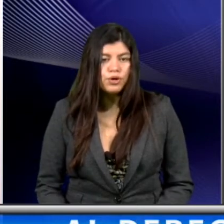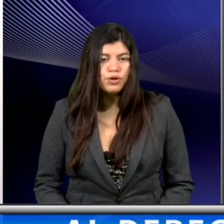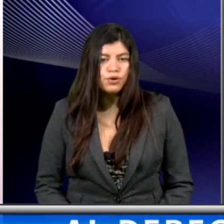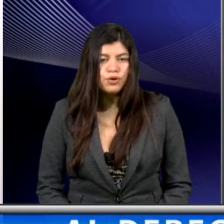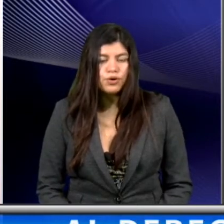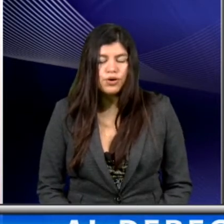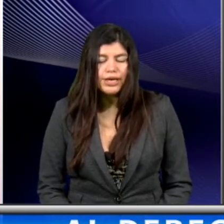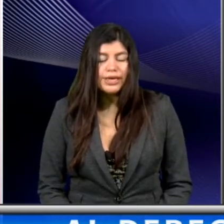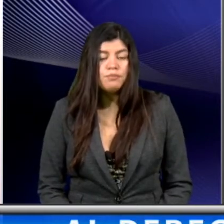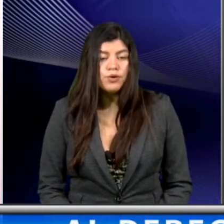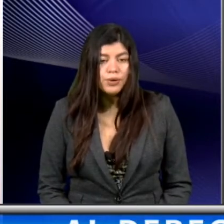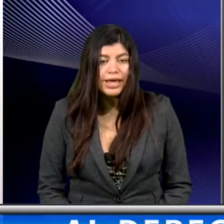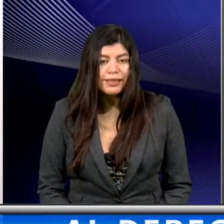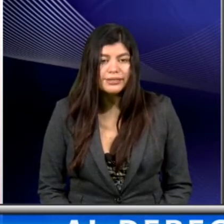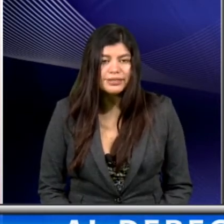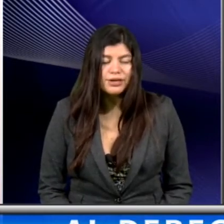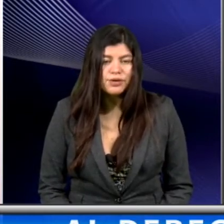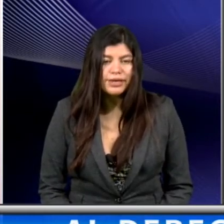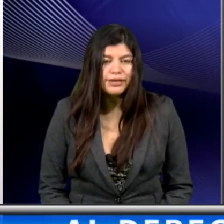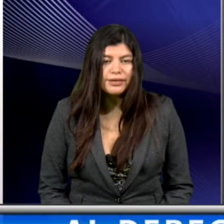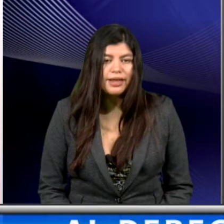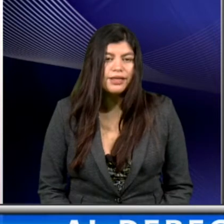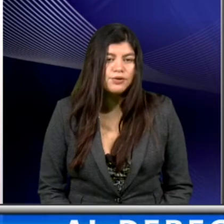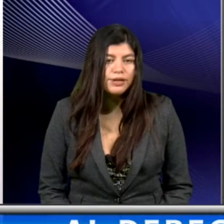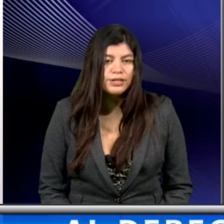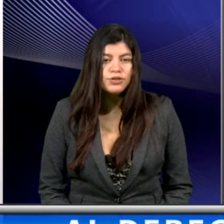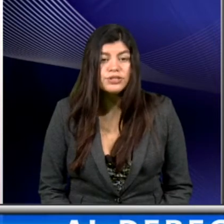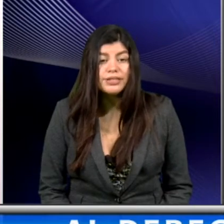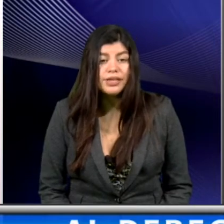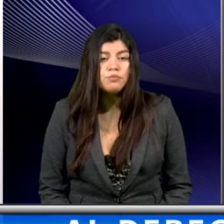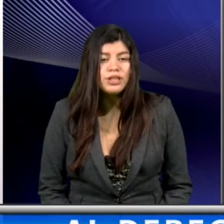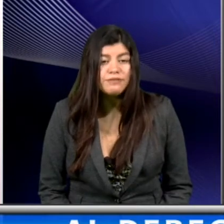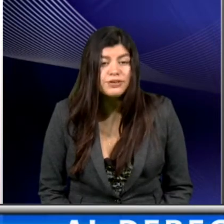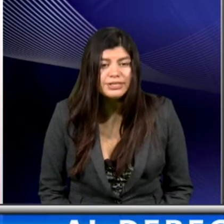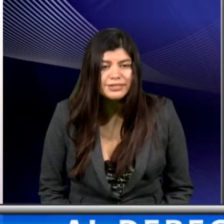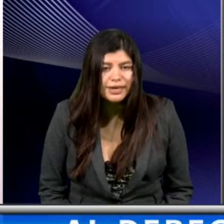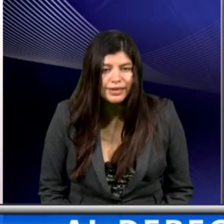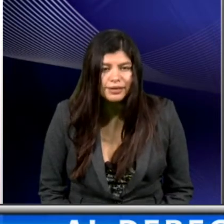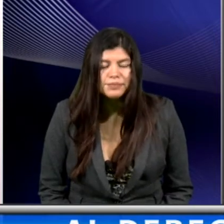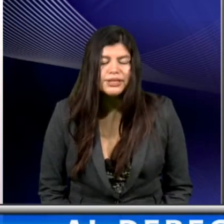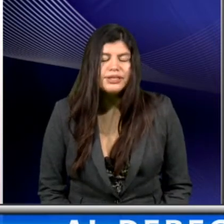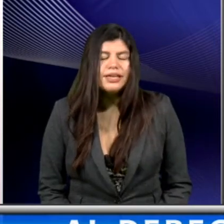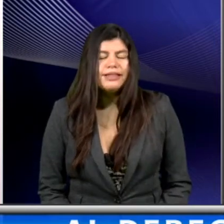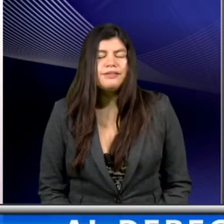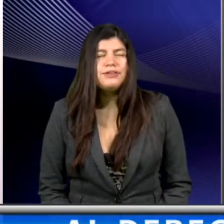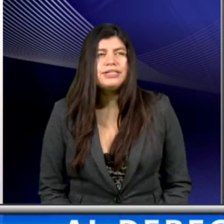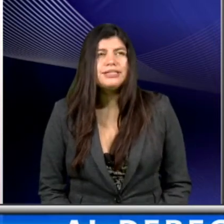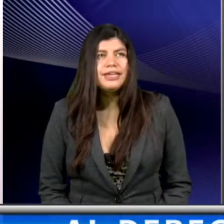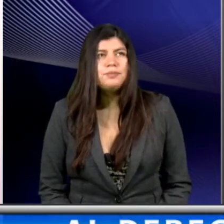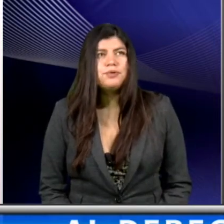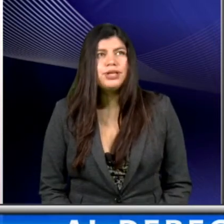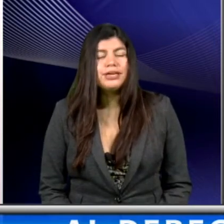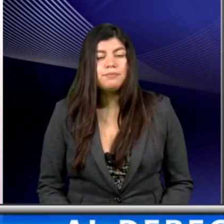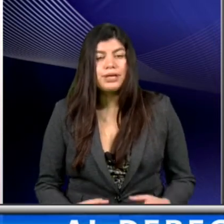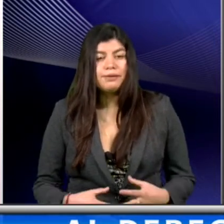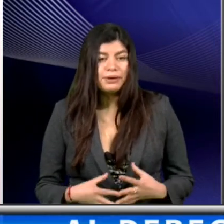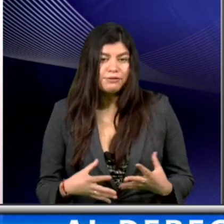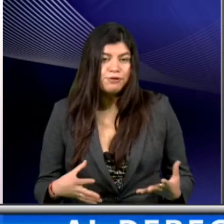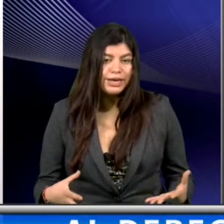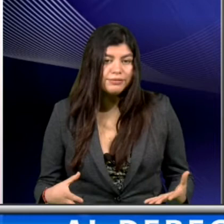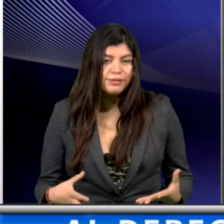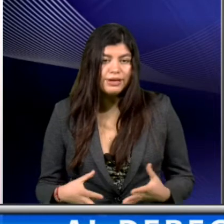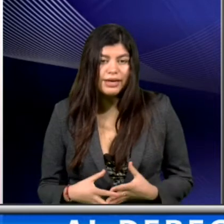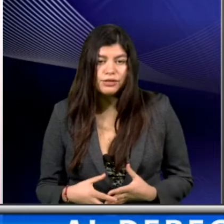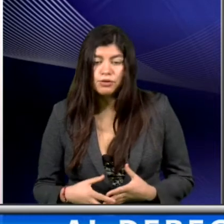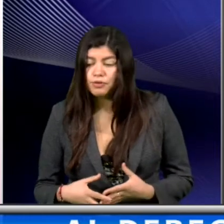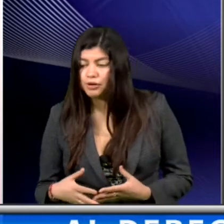un núcleo involucradas en lo que es la drogadicción sienten que es muy difícil salir. Difícil salir porque miran para